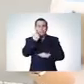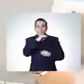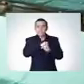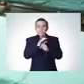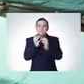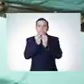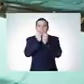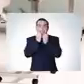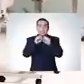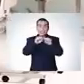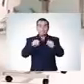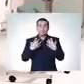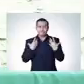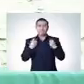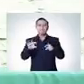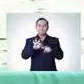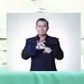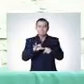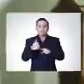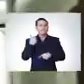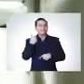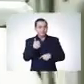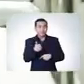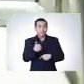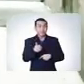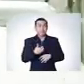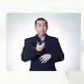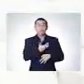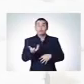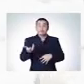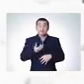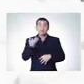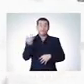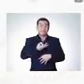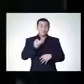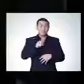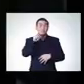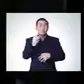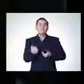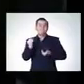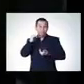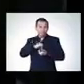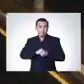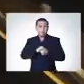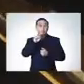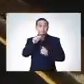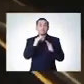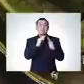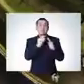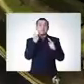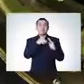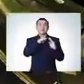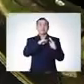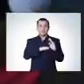garantizar que nuestro sistema de salud siempre dé la mejor respuesta posible. Todos tenemos que hacer nuestra parte. La tuya es